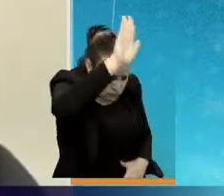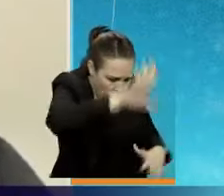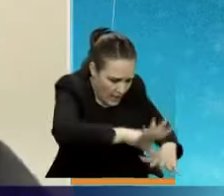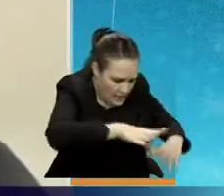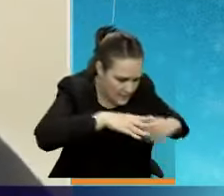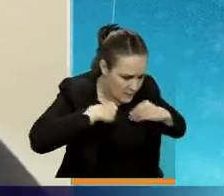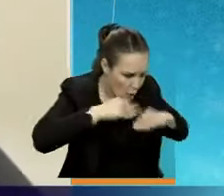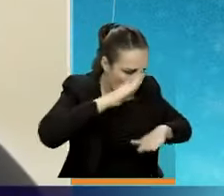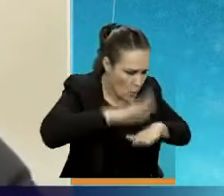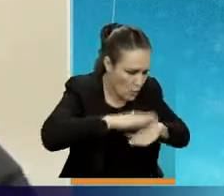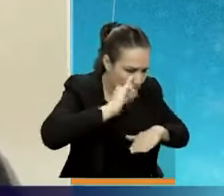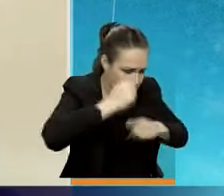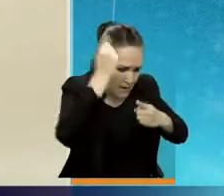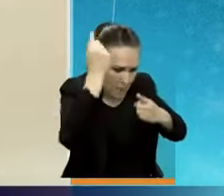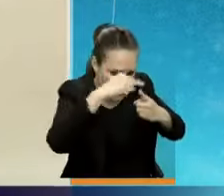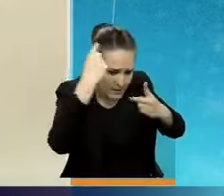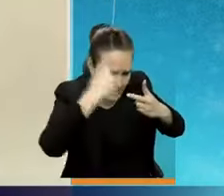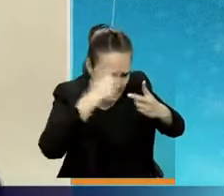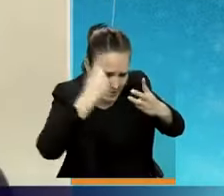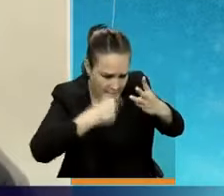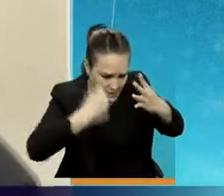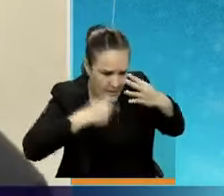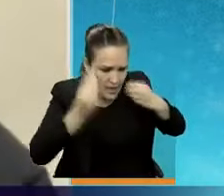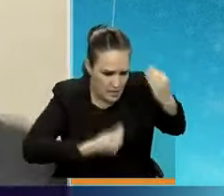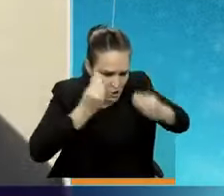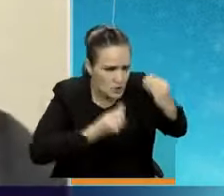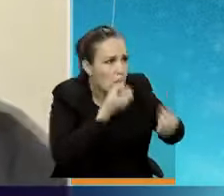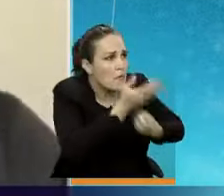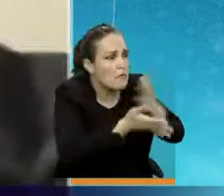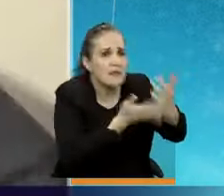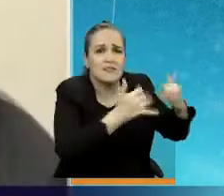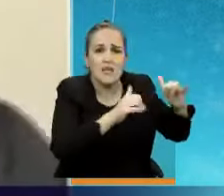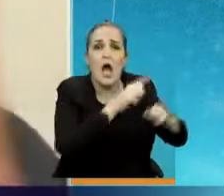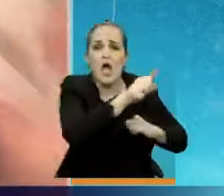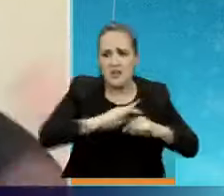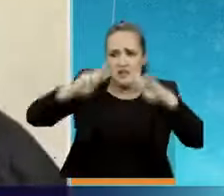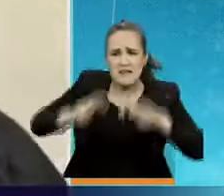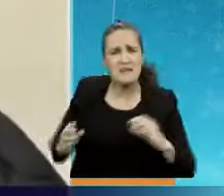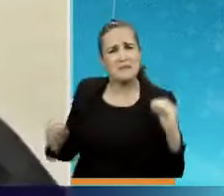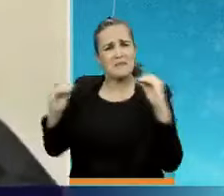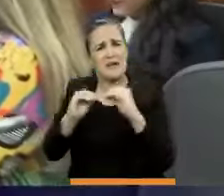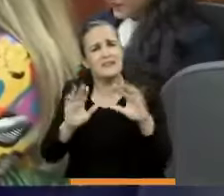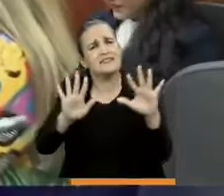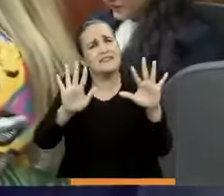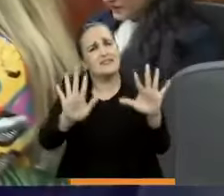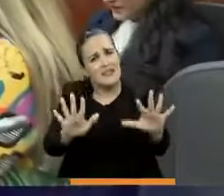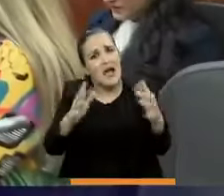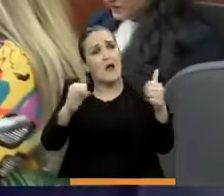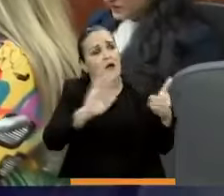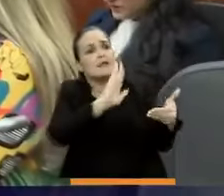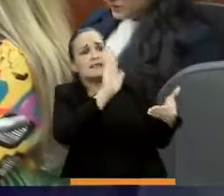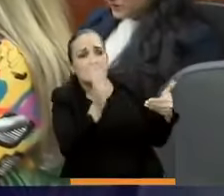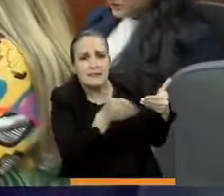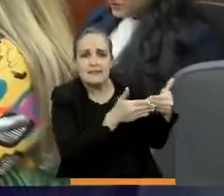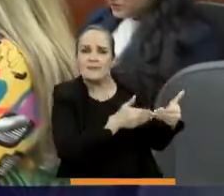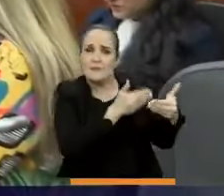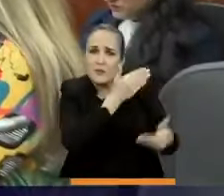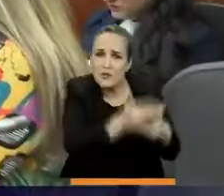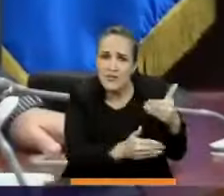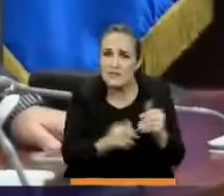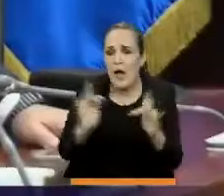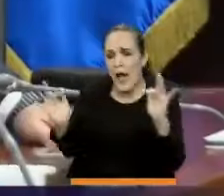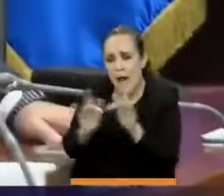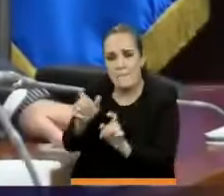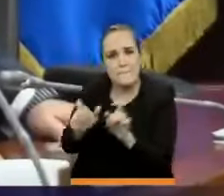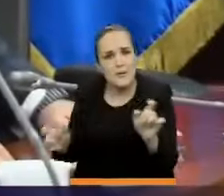de este y miles de hechos más? Mancuso aseguró que se debe tener un cierre definitivo de los procesos para bien de los desmovilizados y de